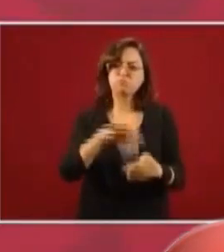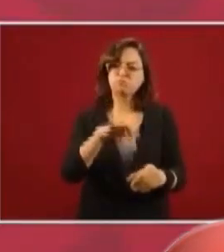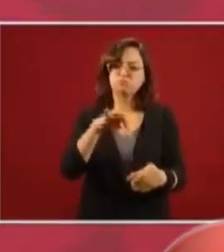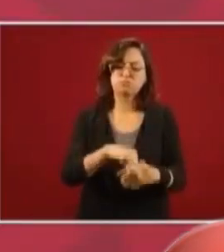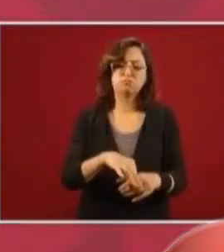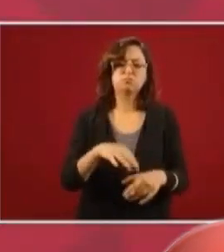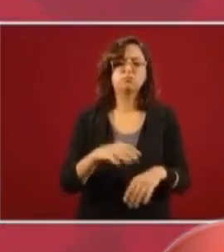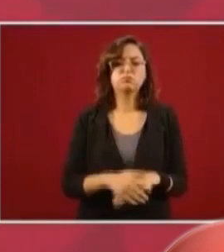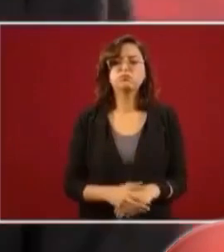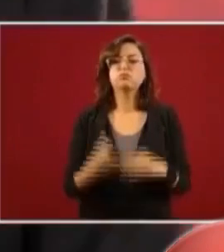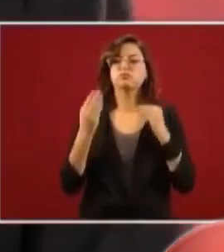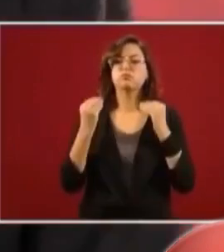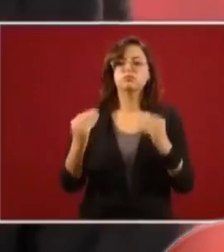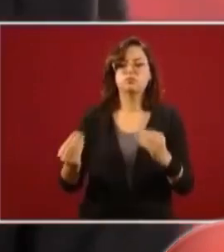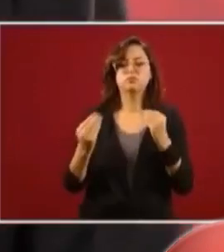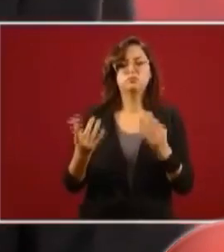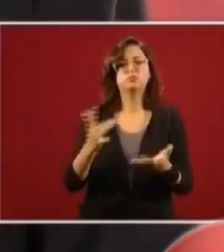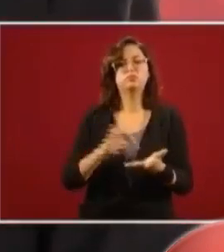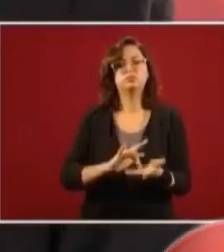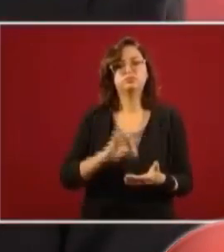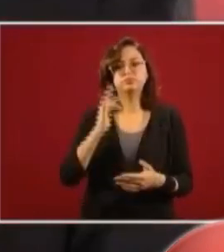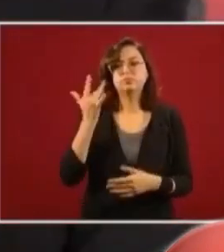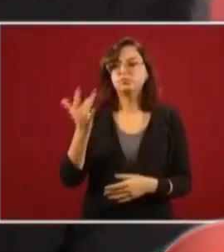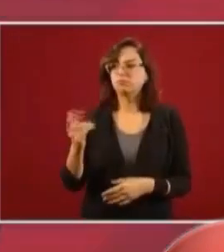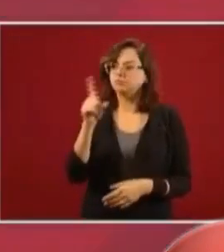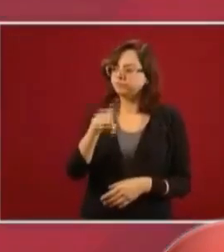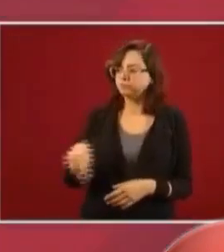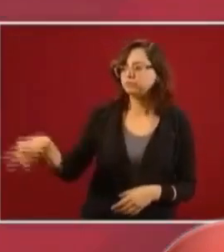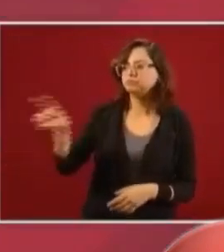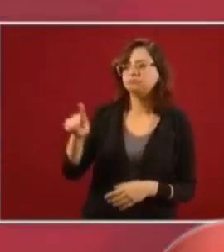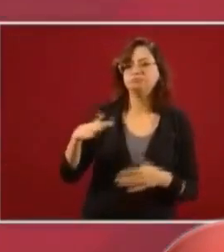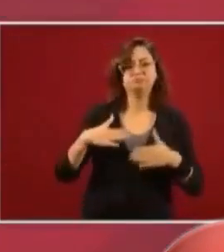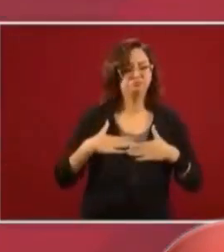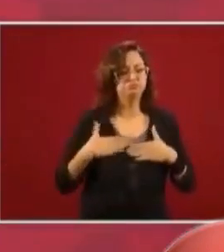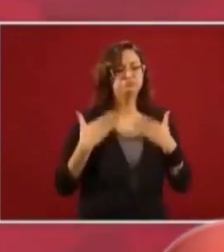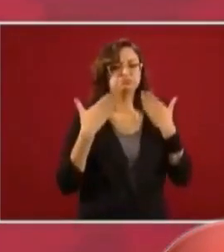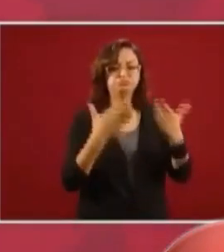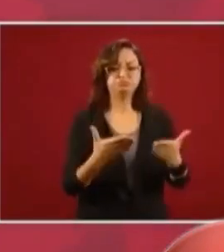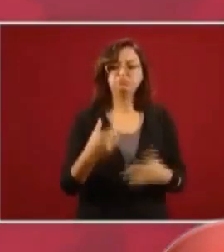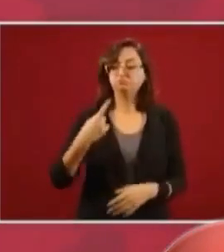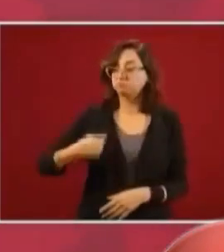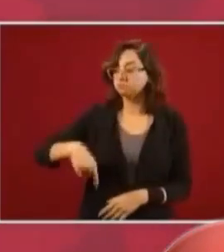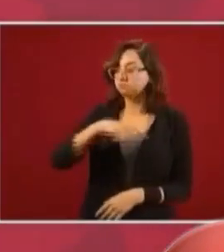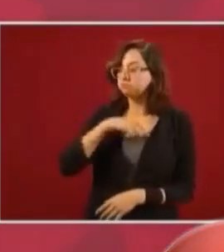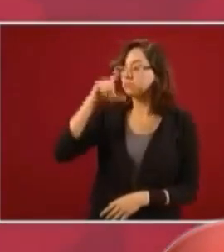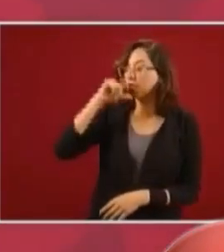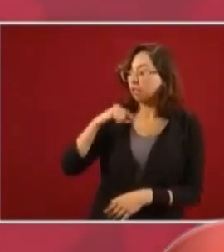y yo le agradezco mucho esa confianza. Por eso no le vamos a fallar al pueblo,